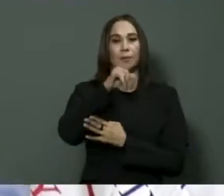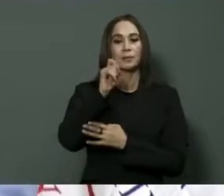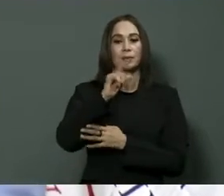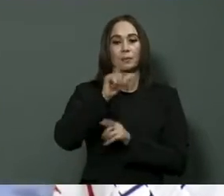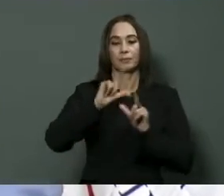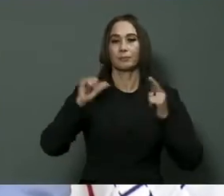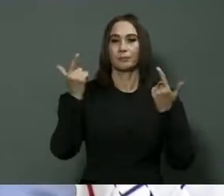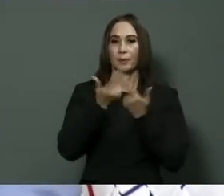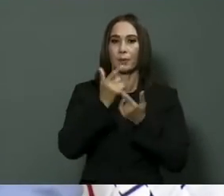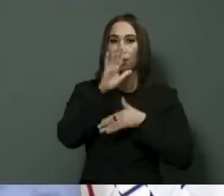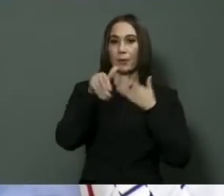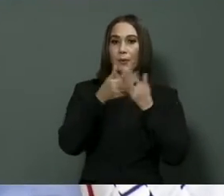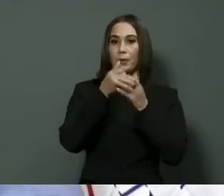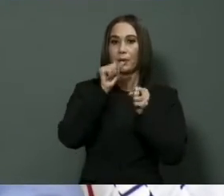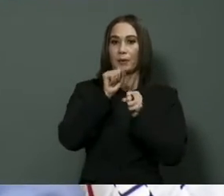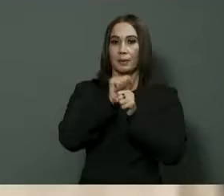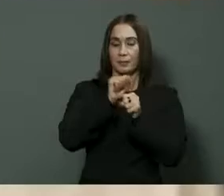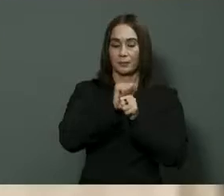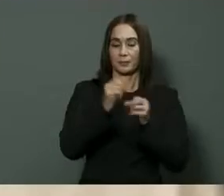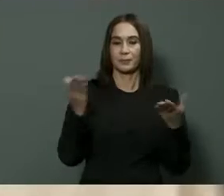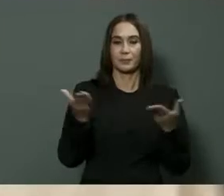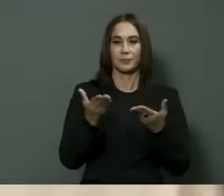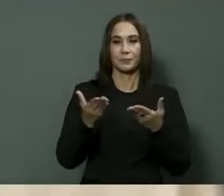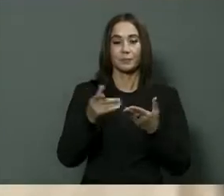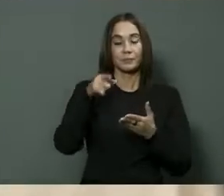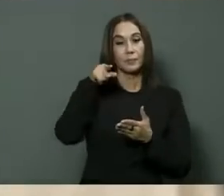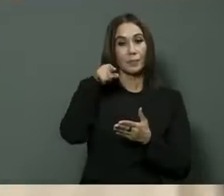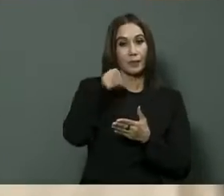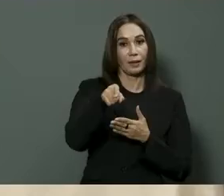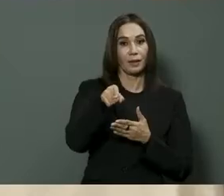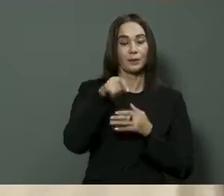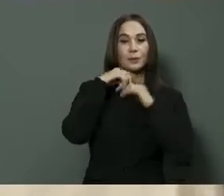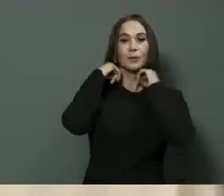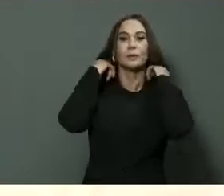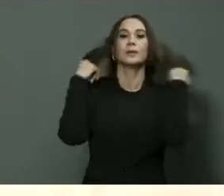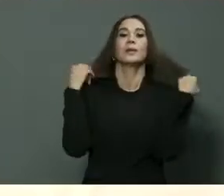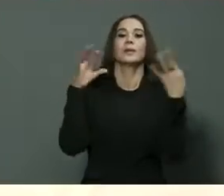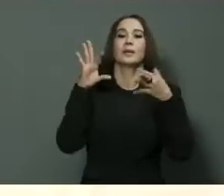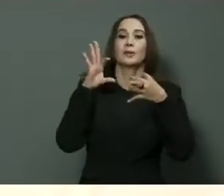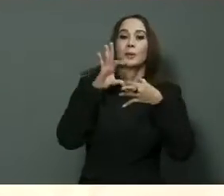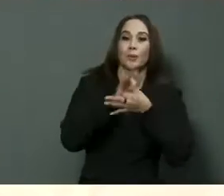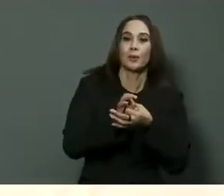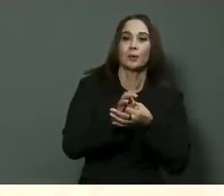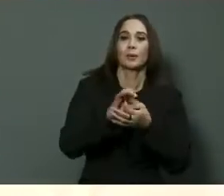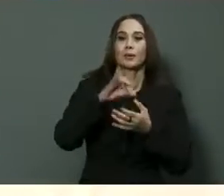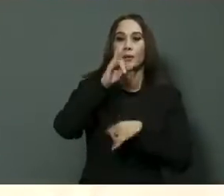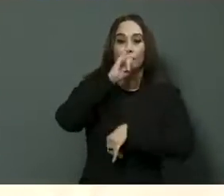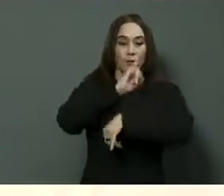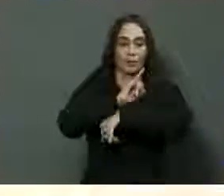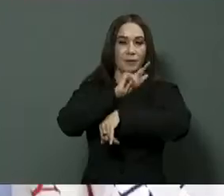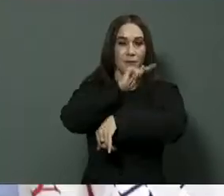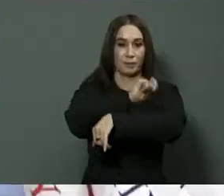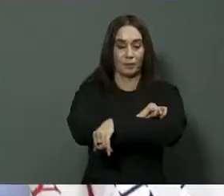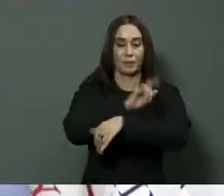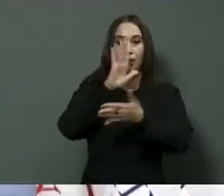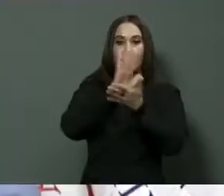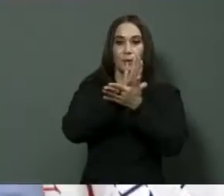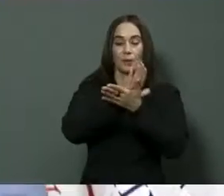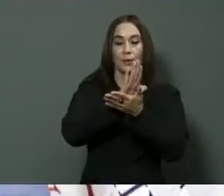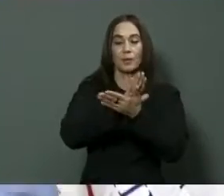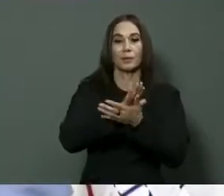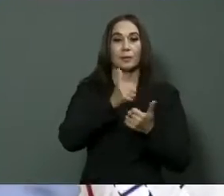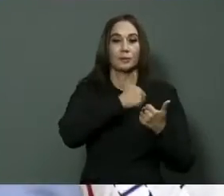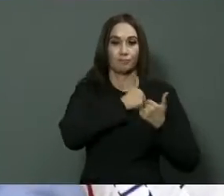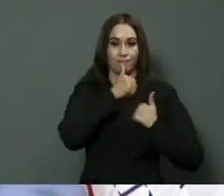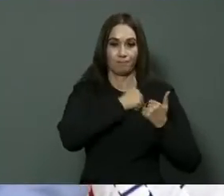de los cuatro barrios intervenidos. Esto lo haremos en coordinación con Infoté y con las escuelas vocacionales de las